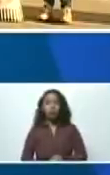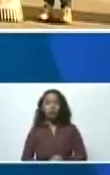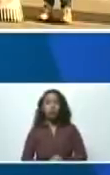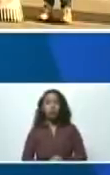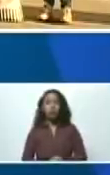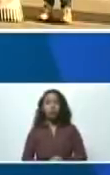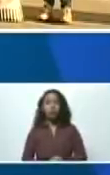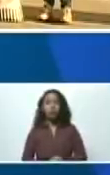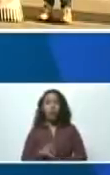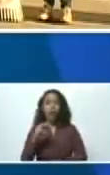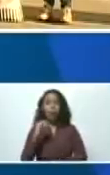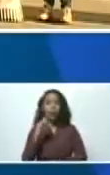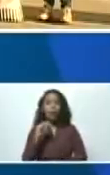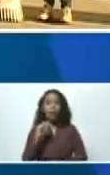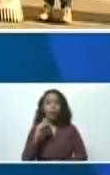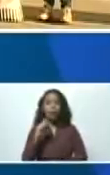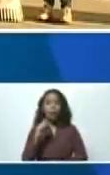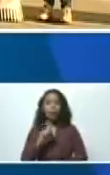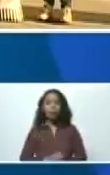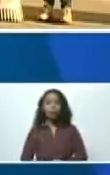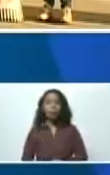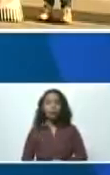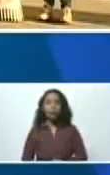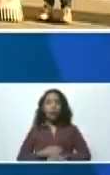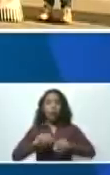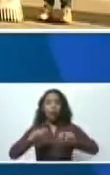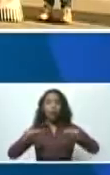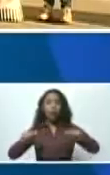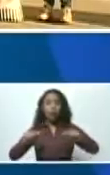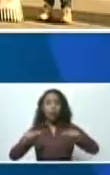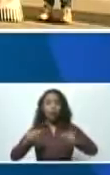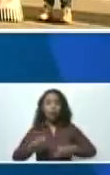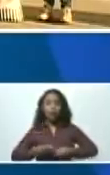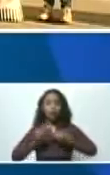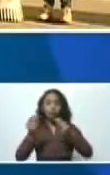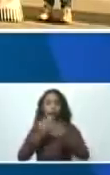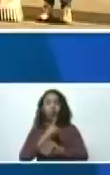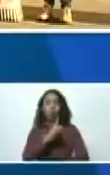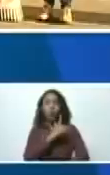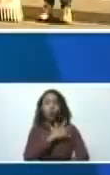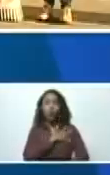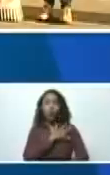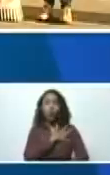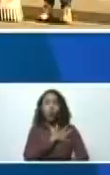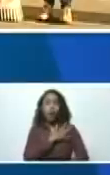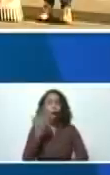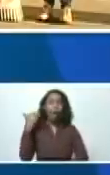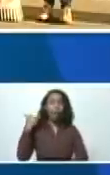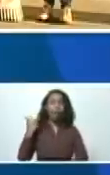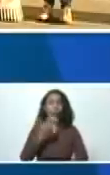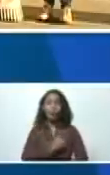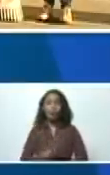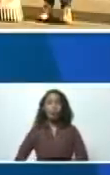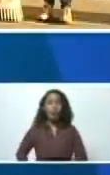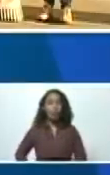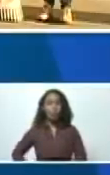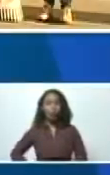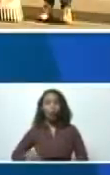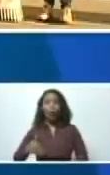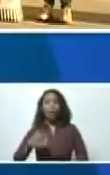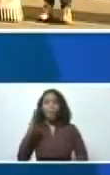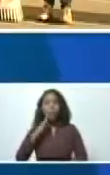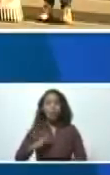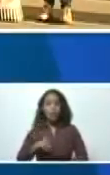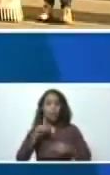El MST, en unas tierras que les entregó Lula cuando fue presidente del Brasil. Y